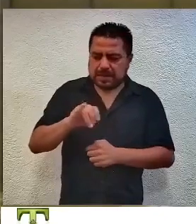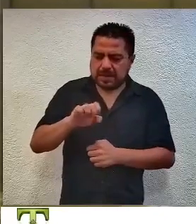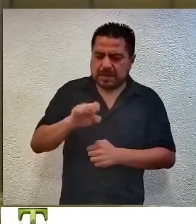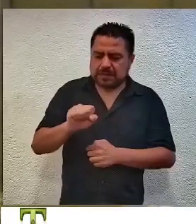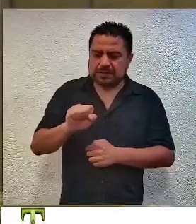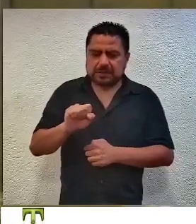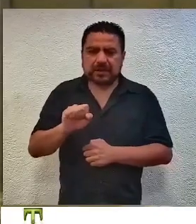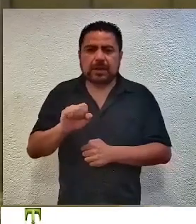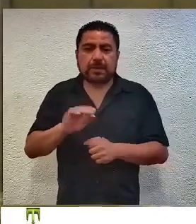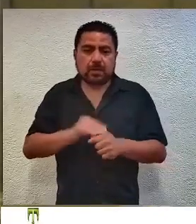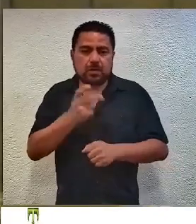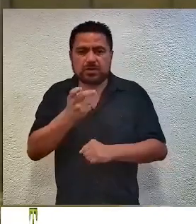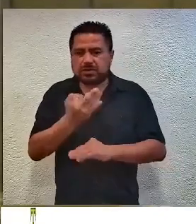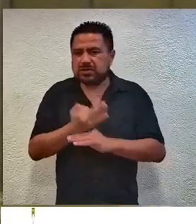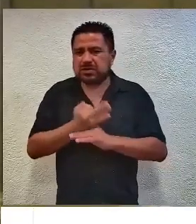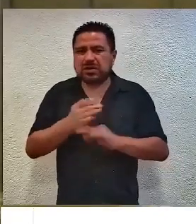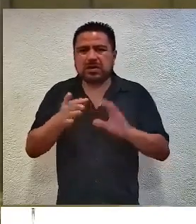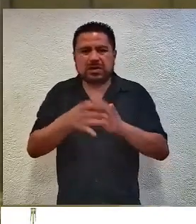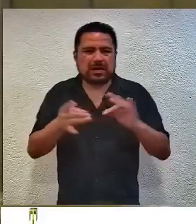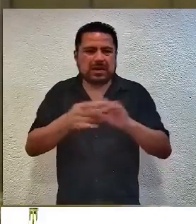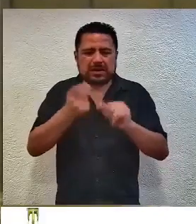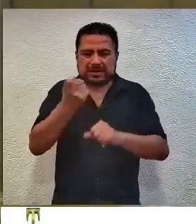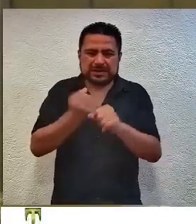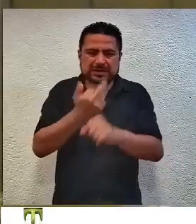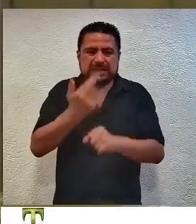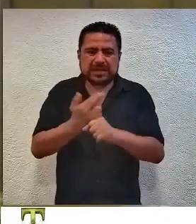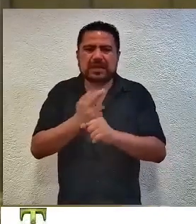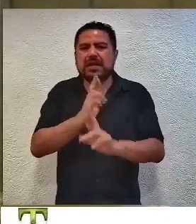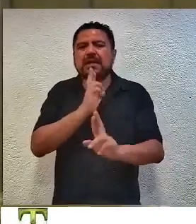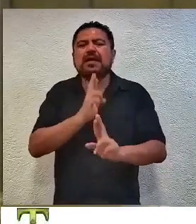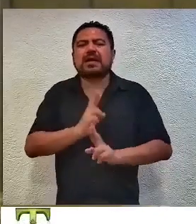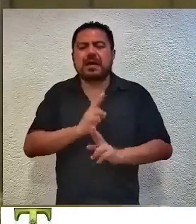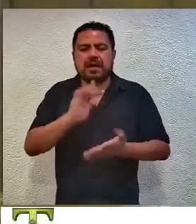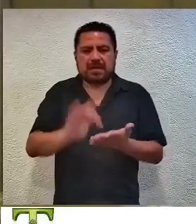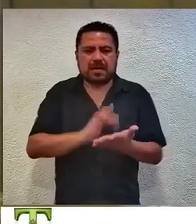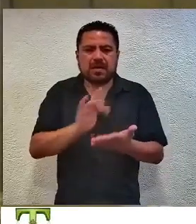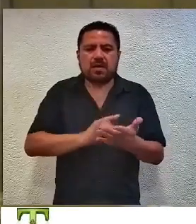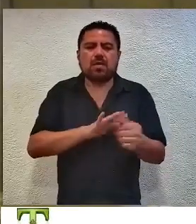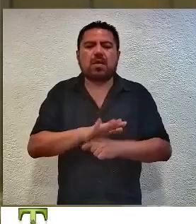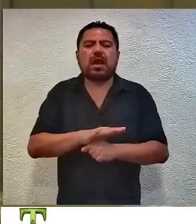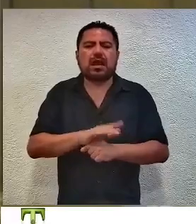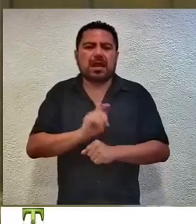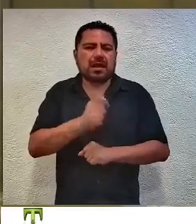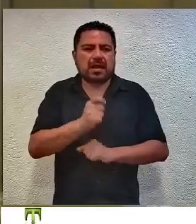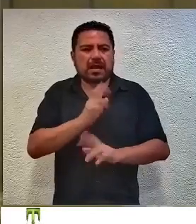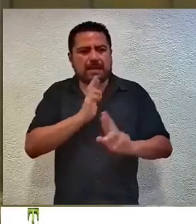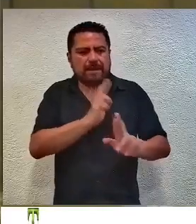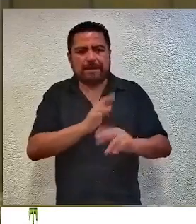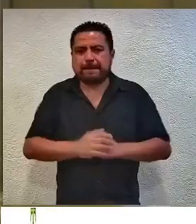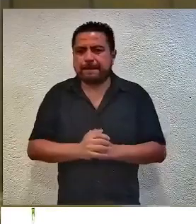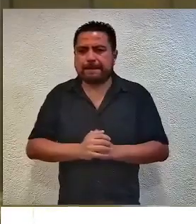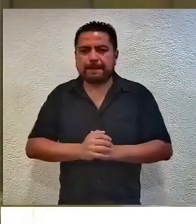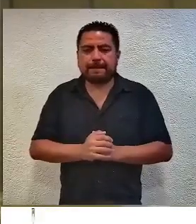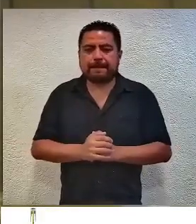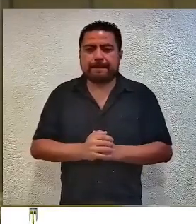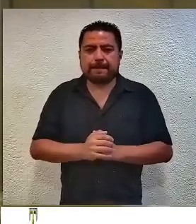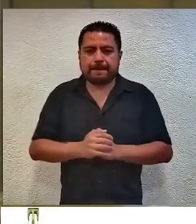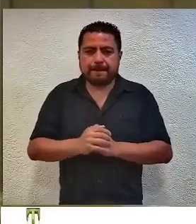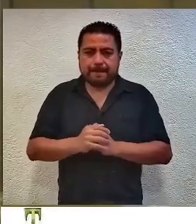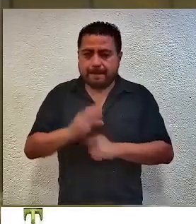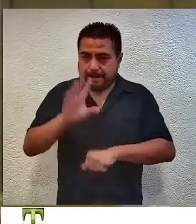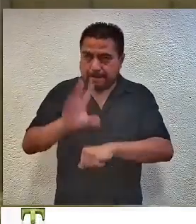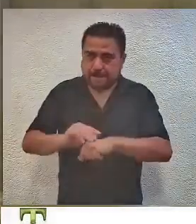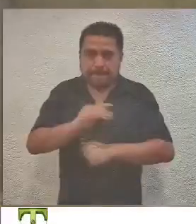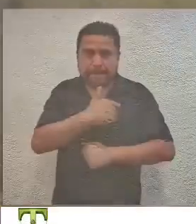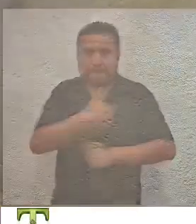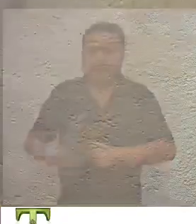Salgado. Por lo tanto, le solicito, Secretario General de Acuerdos, nos apoye con la cuenta y los resolutivos del mismo. Con su autorización,